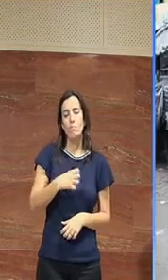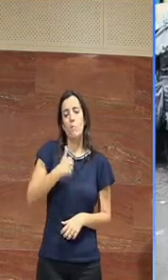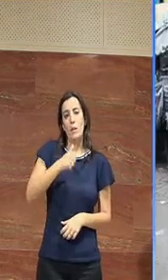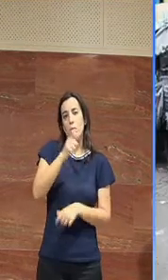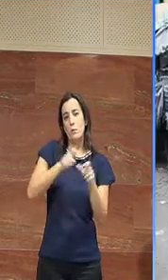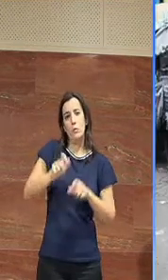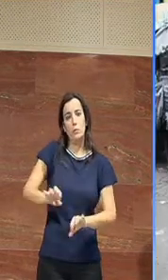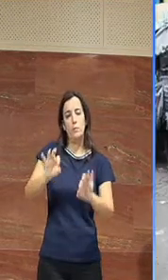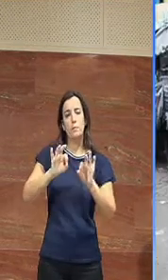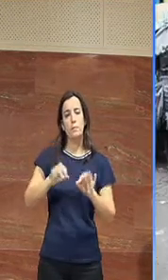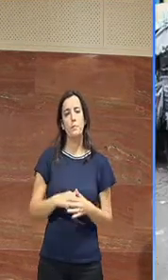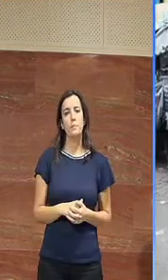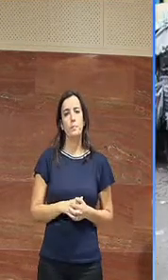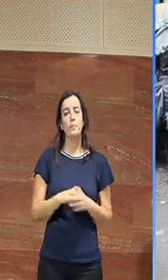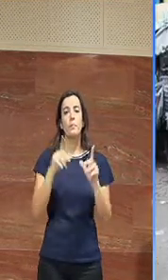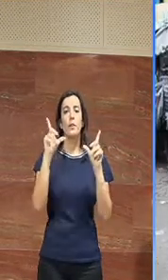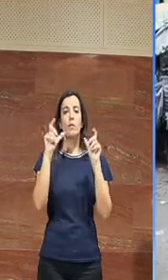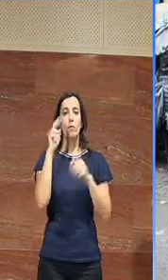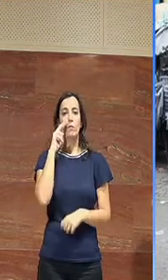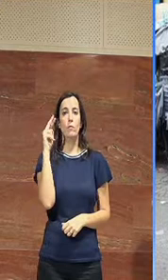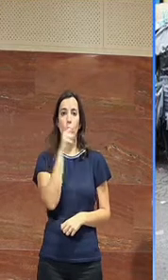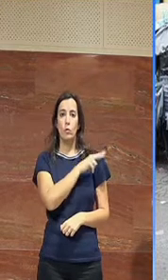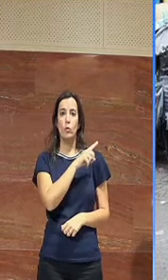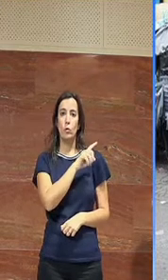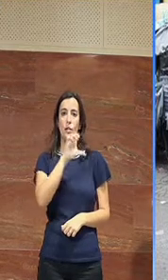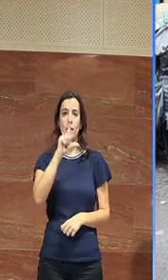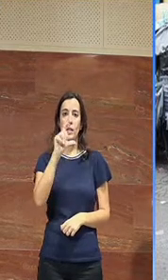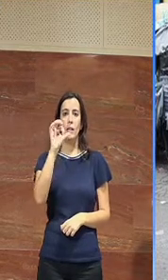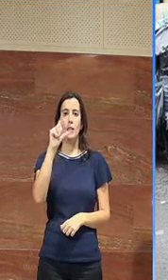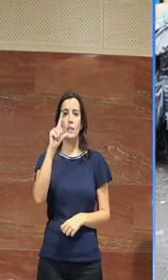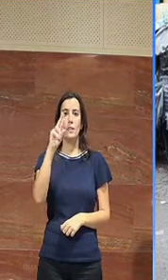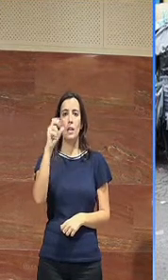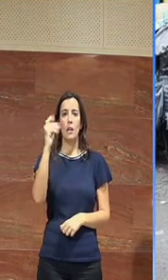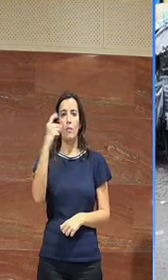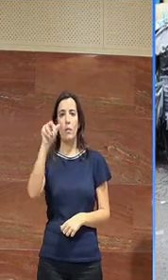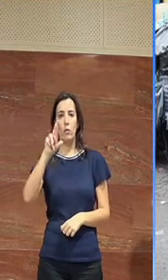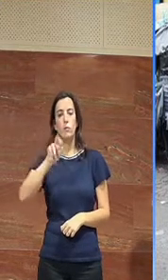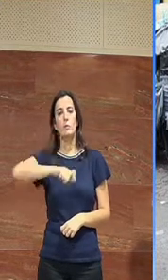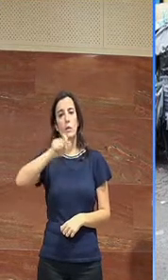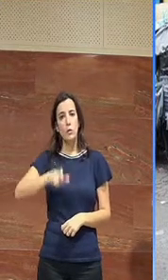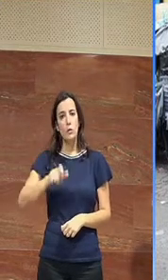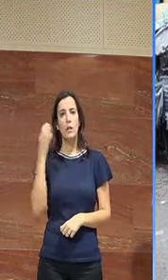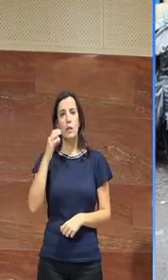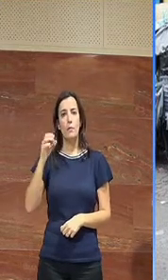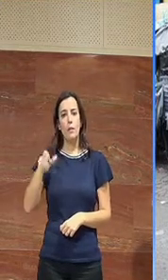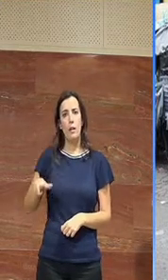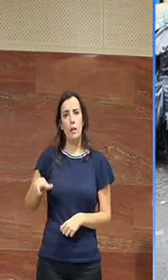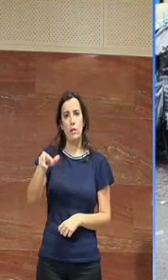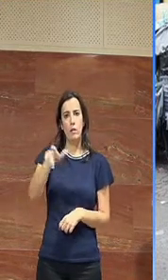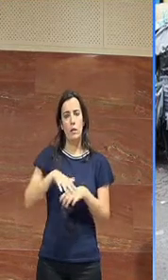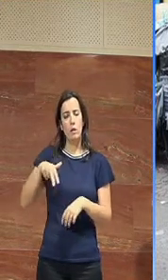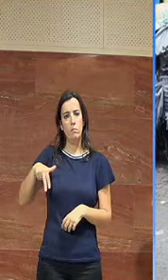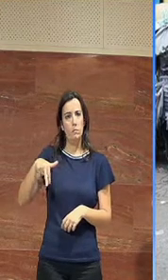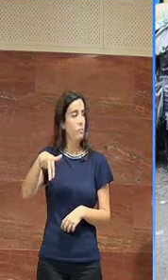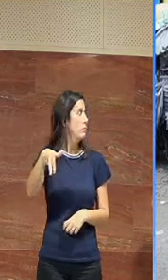personas. Esta foto que tomé en El Salvador, de personas que tienen que utilizar la calzada para poderse desplazar, porque